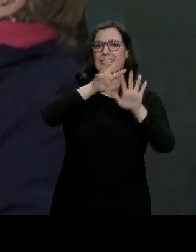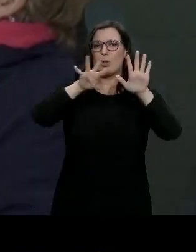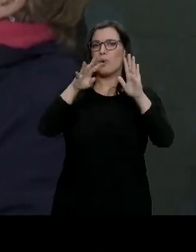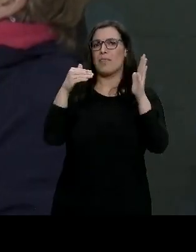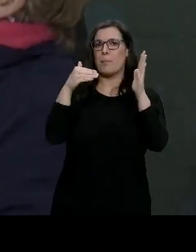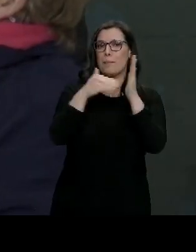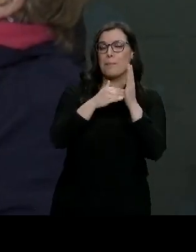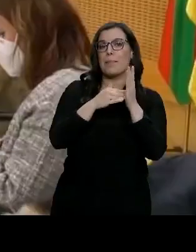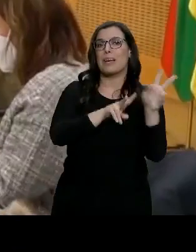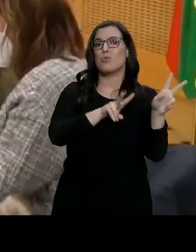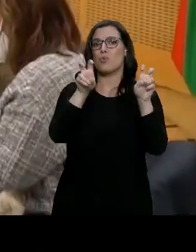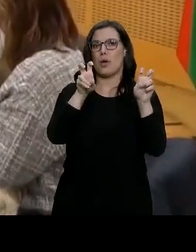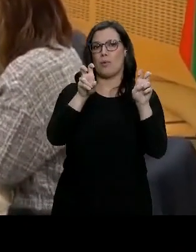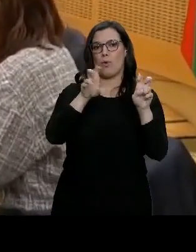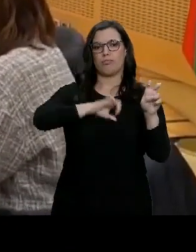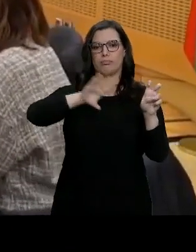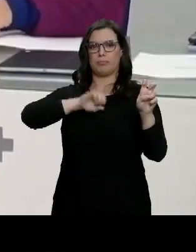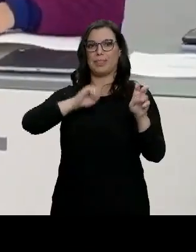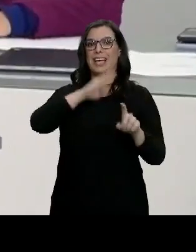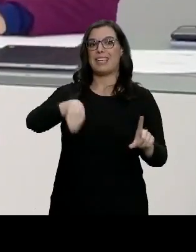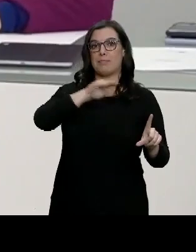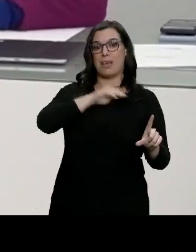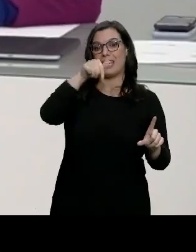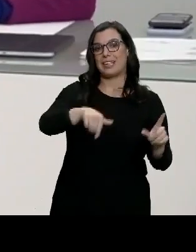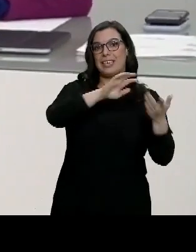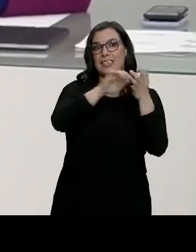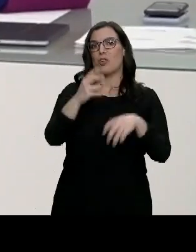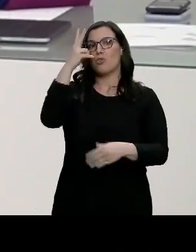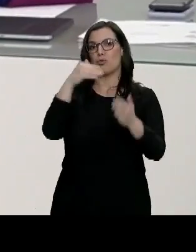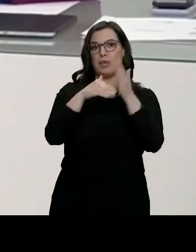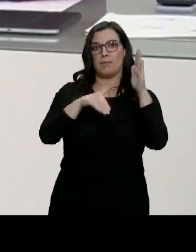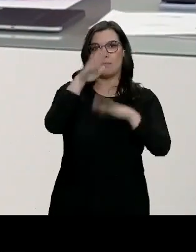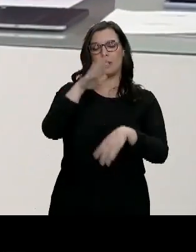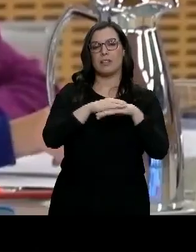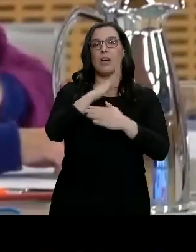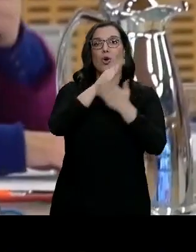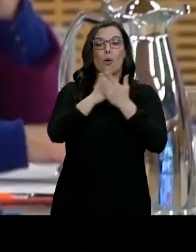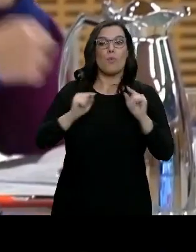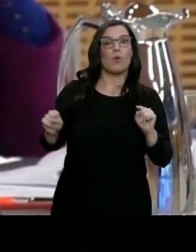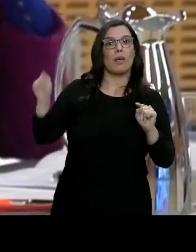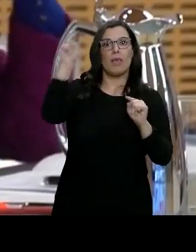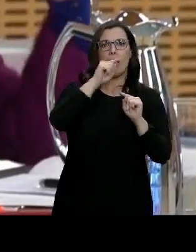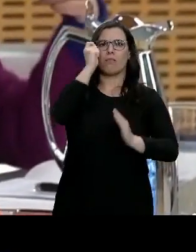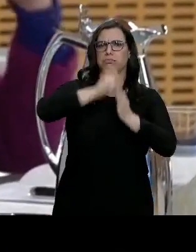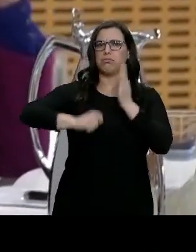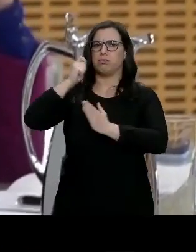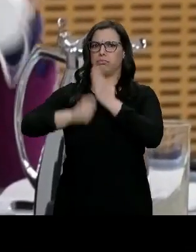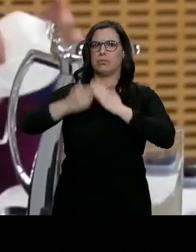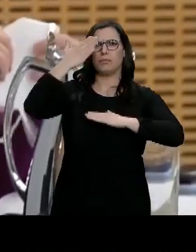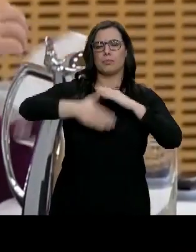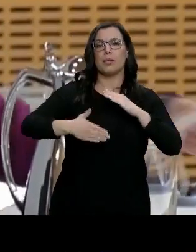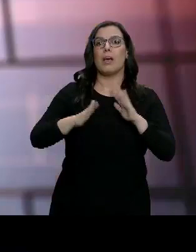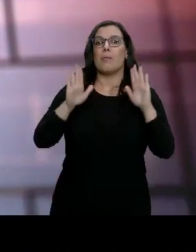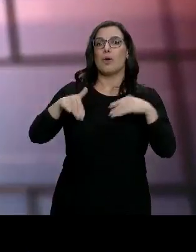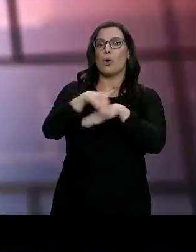39.000 nuevos casos en España, más de 2.000 en Castilla y León. Las comunidades endurecen restricciones, pero el Gobierno sigue sin considerar